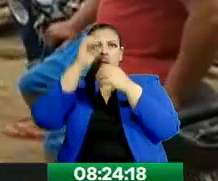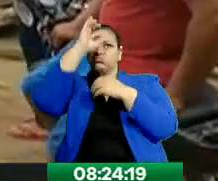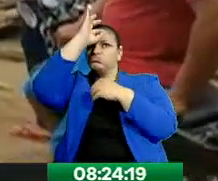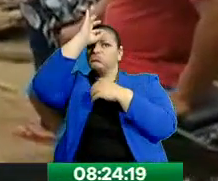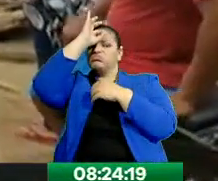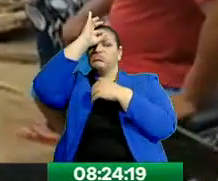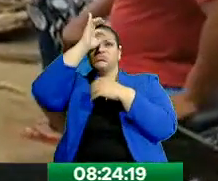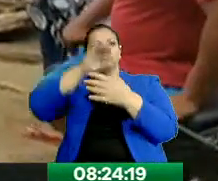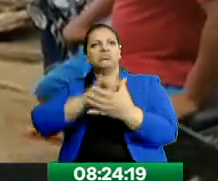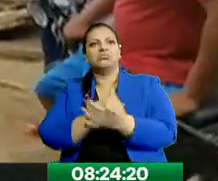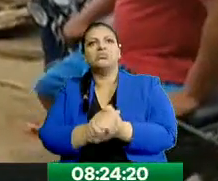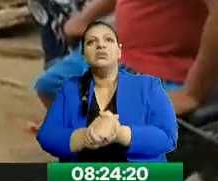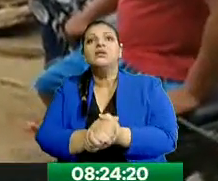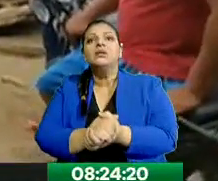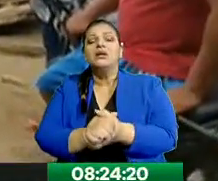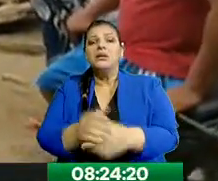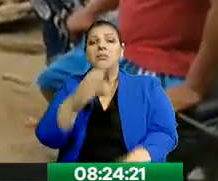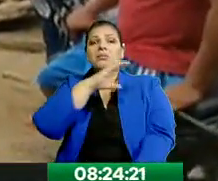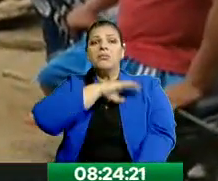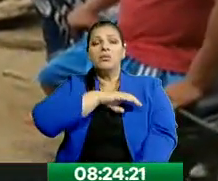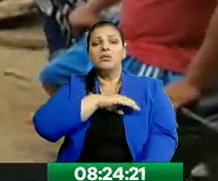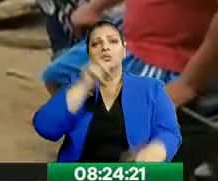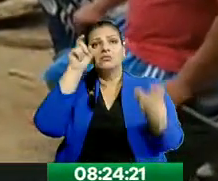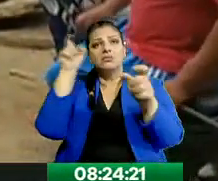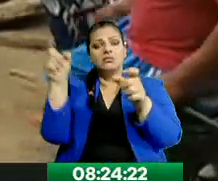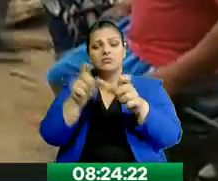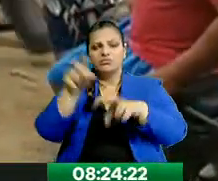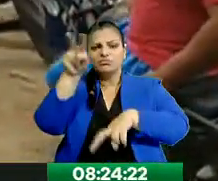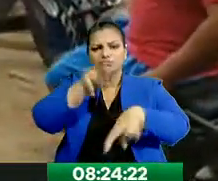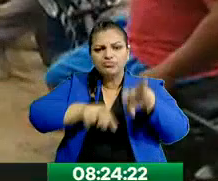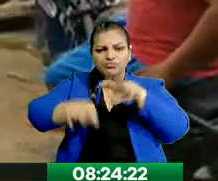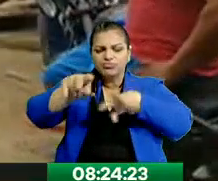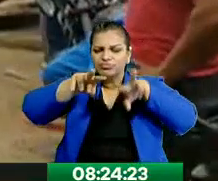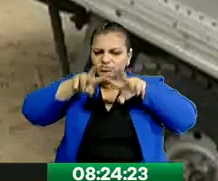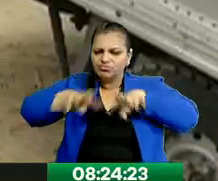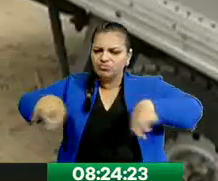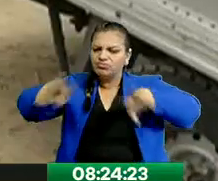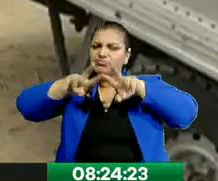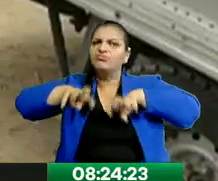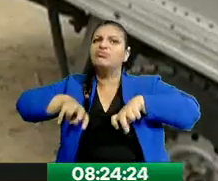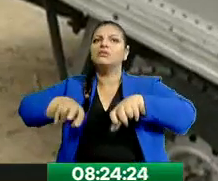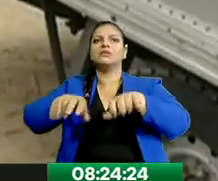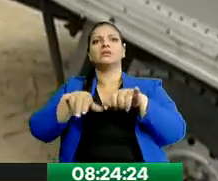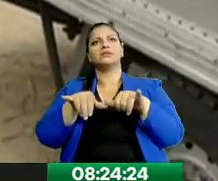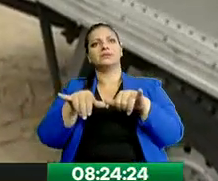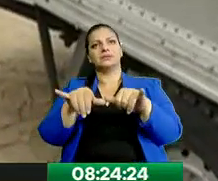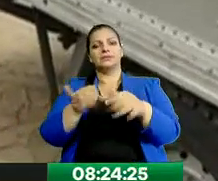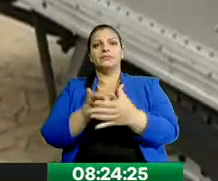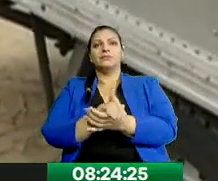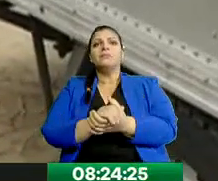fiscalía continúan con las indagaciones. Esperan tener resultados en los próximos días. Asimismo, tratan de determinar el